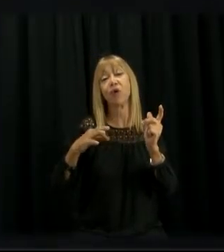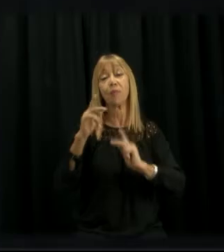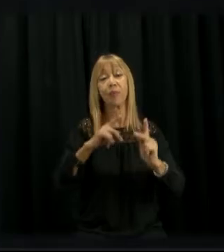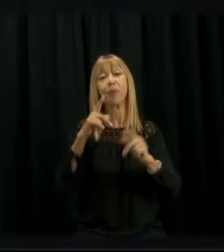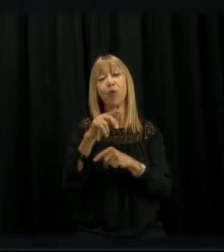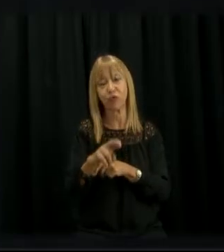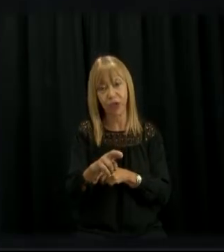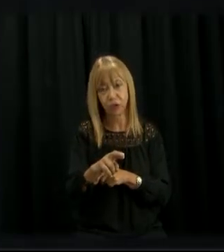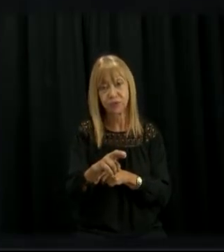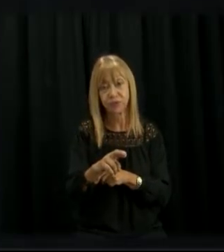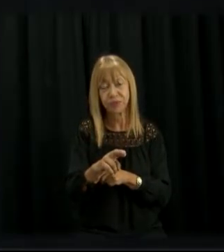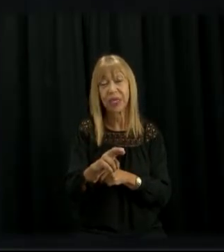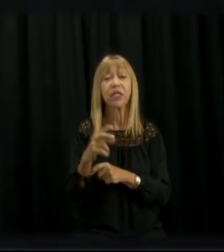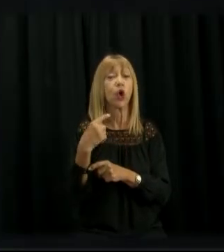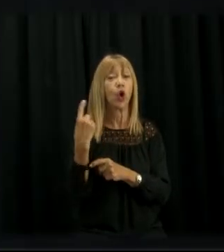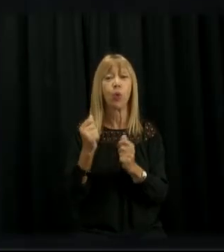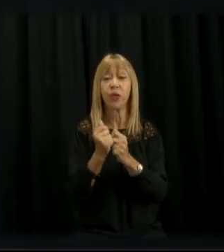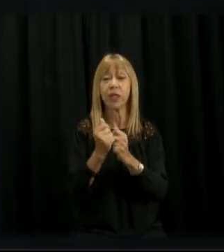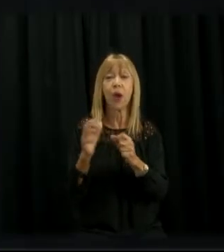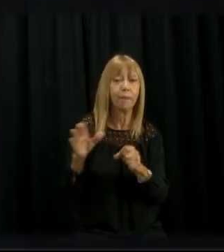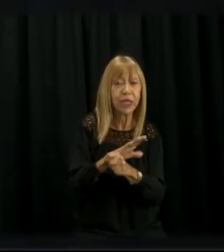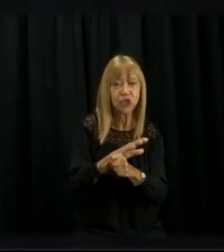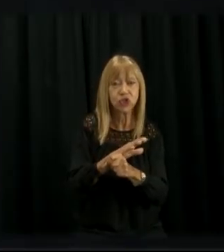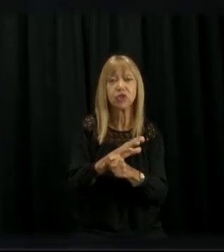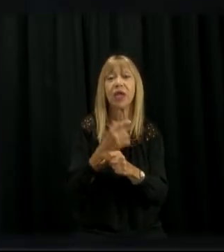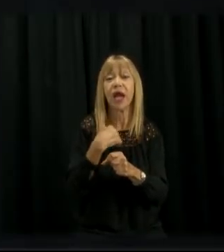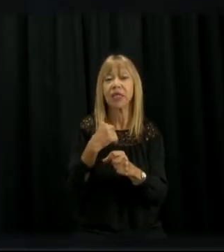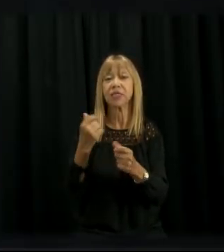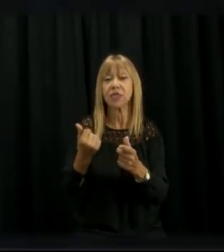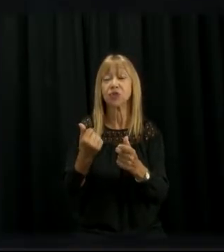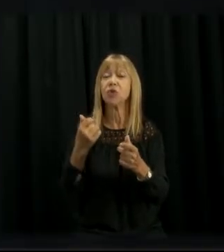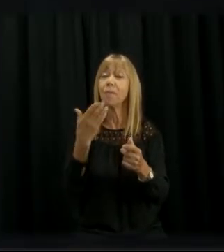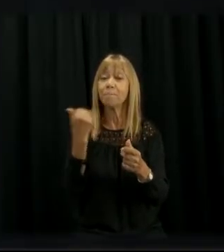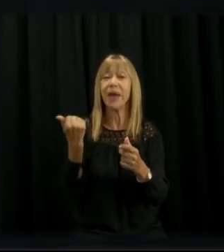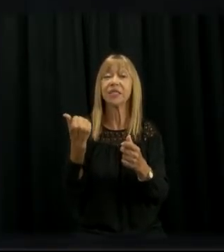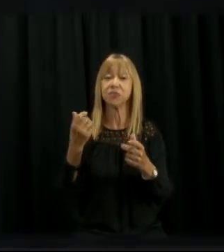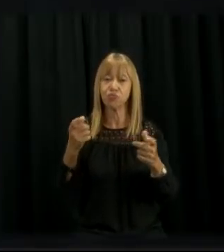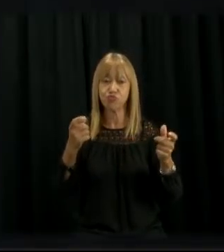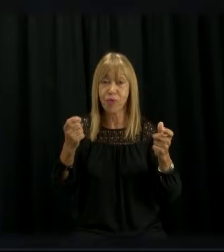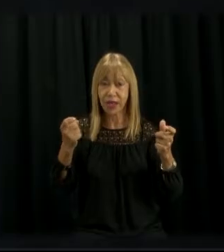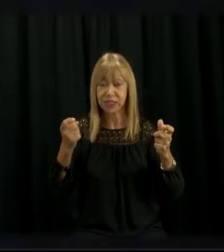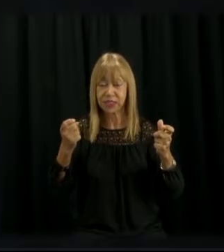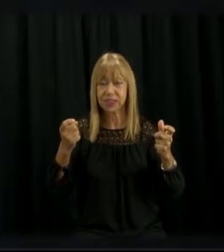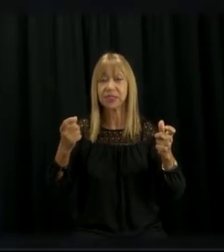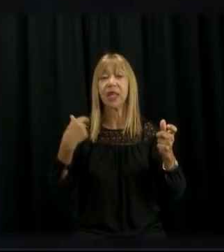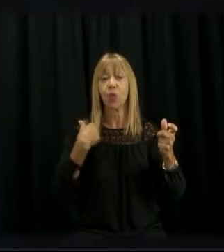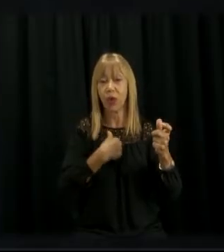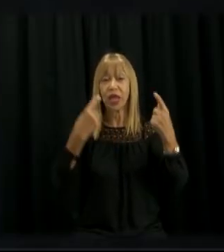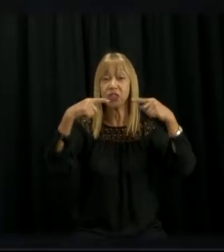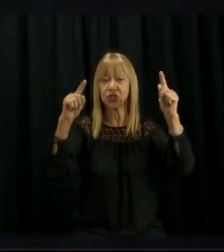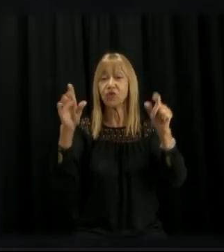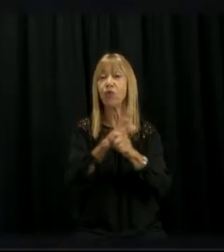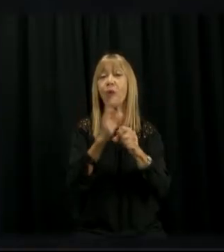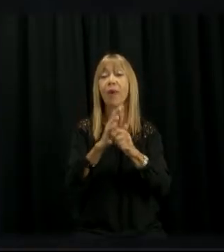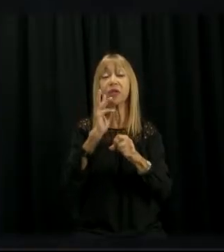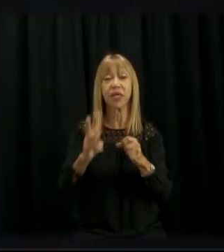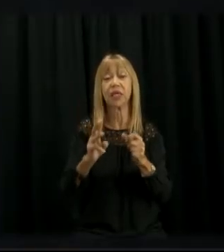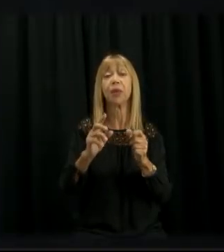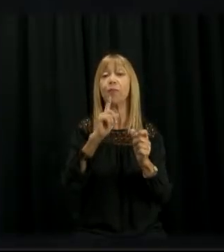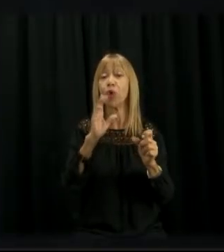objetivos de Promesa para el interés del pueblo de Puerto Rico. Así que es con el cumplimiento de esta práctica